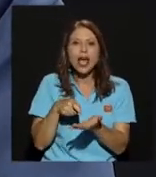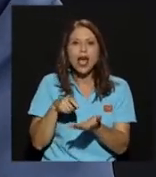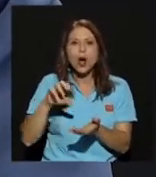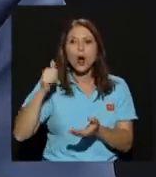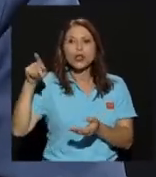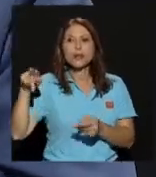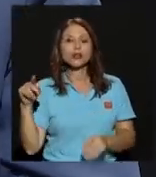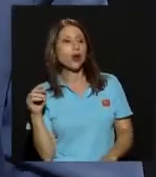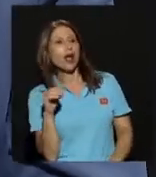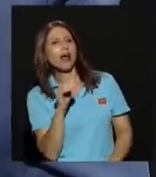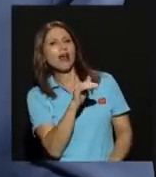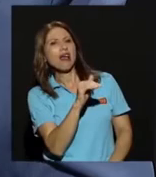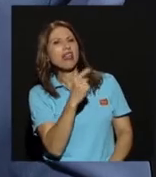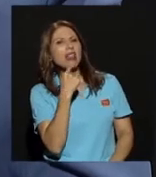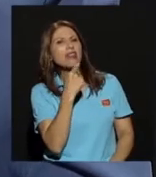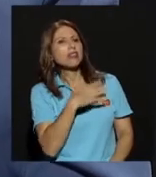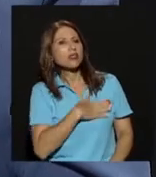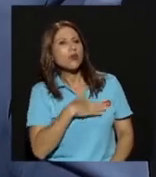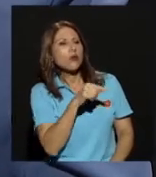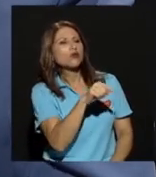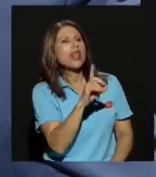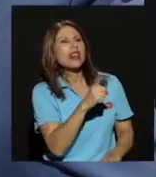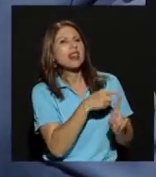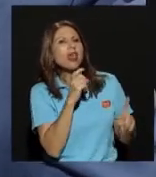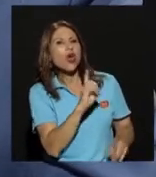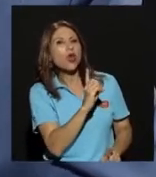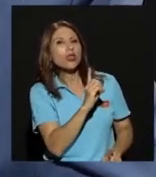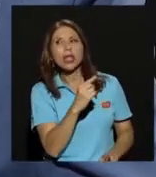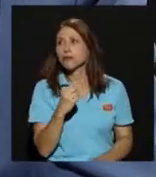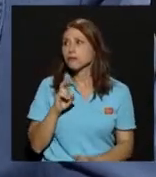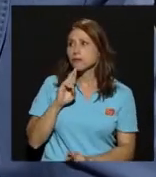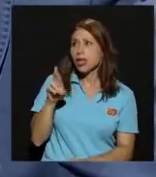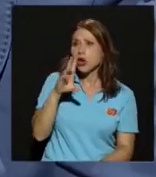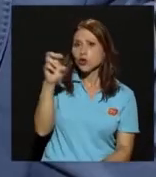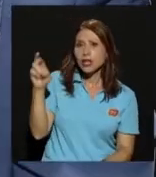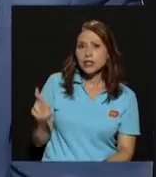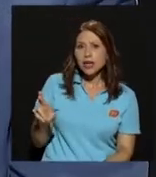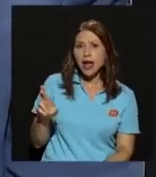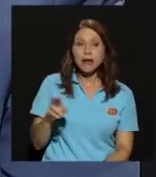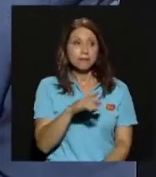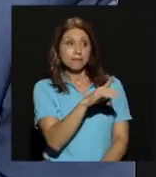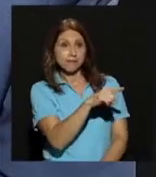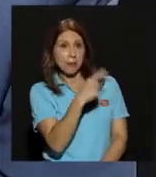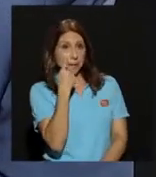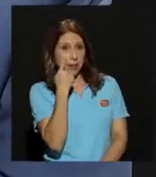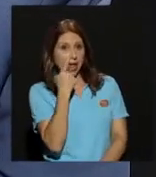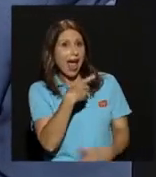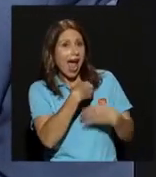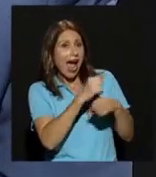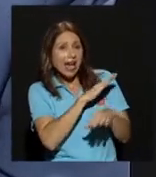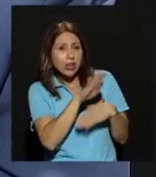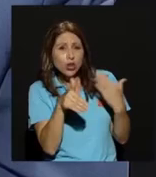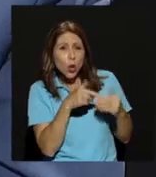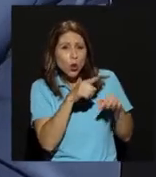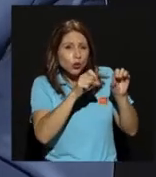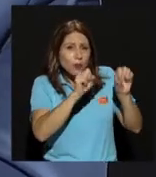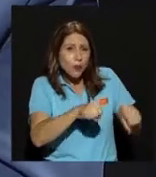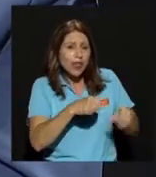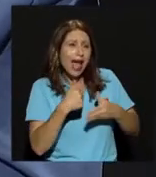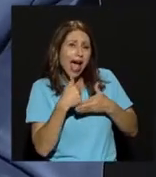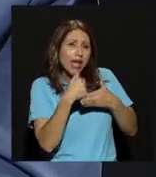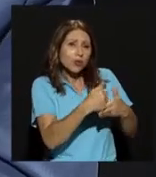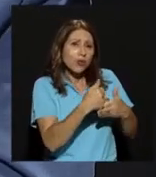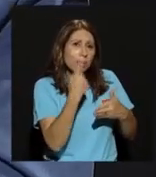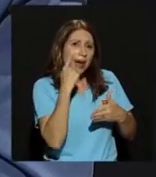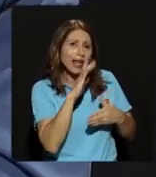dónde y yo le ya de costa rica entonces me dice mire haga todo lo que esté a su alcance ayude para que en su país se